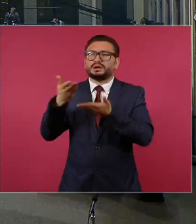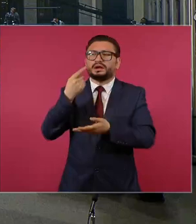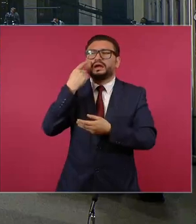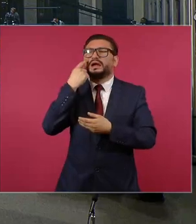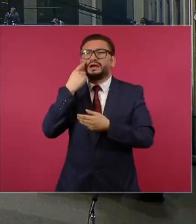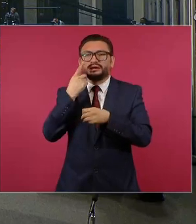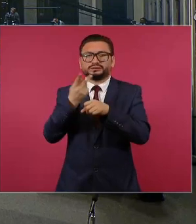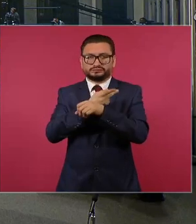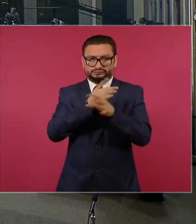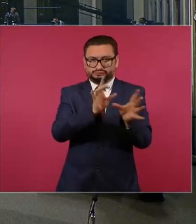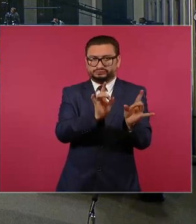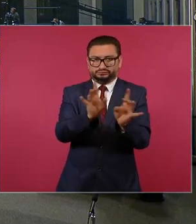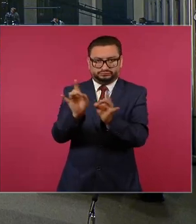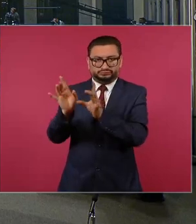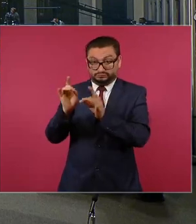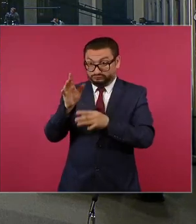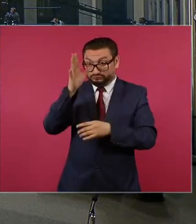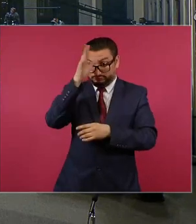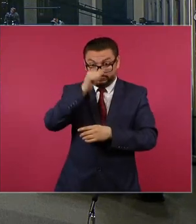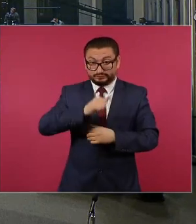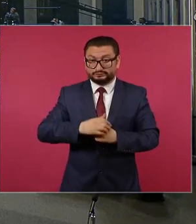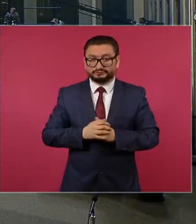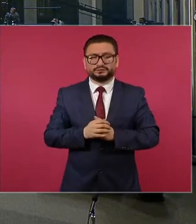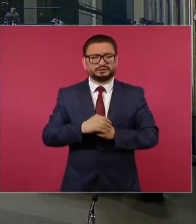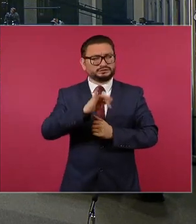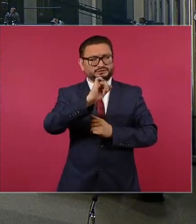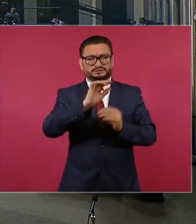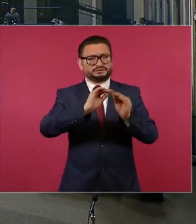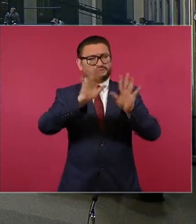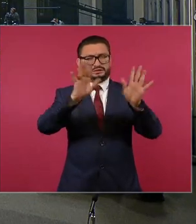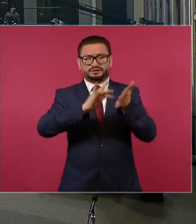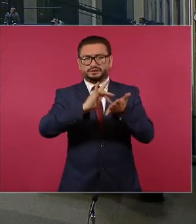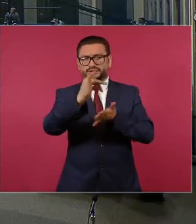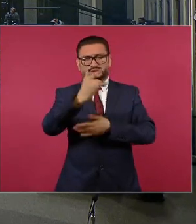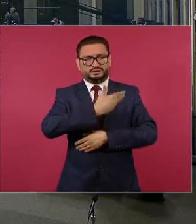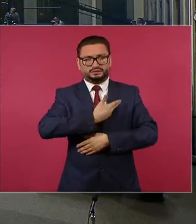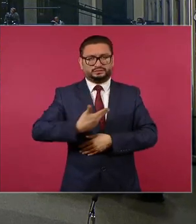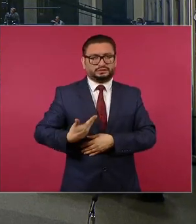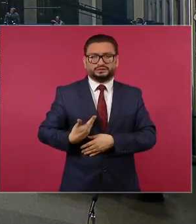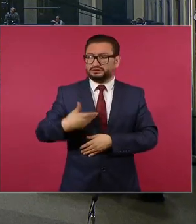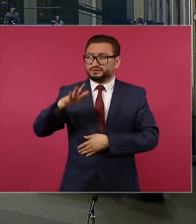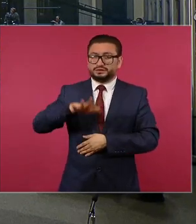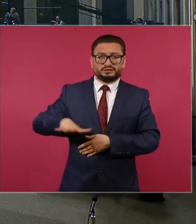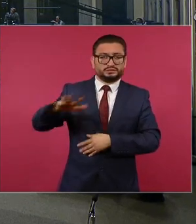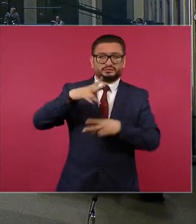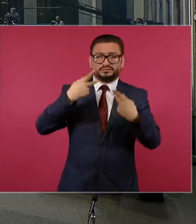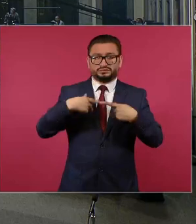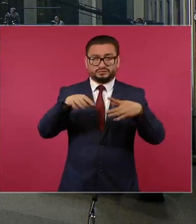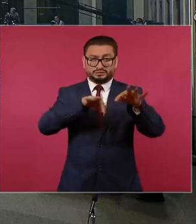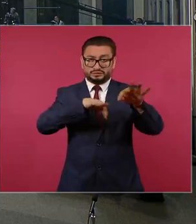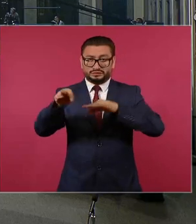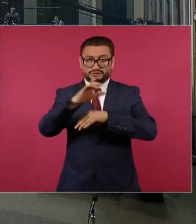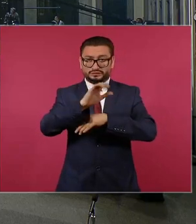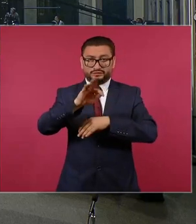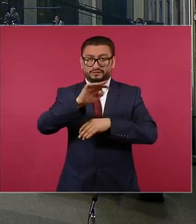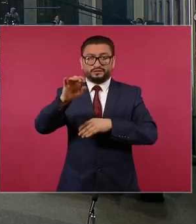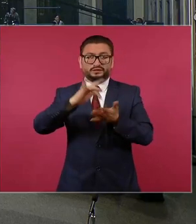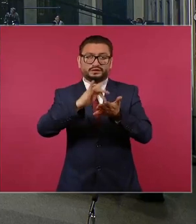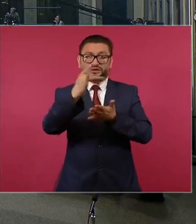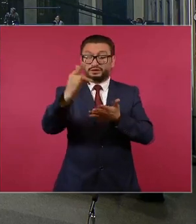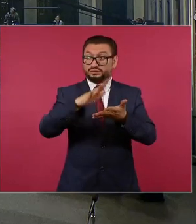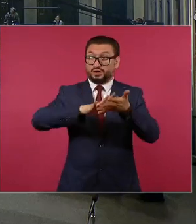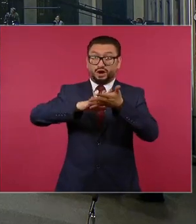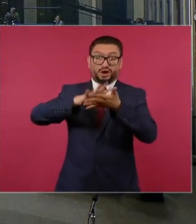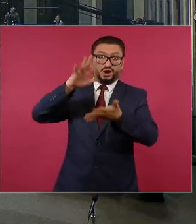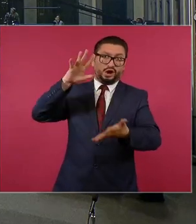la situación, si te parece. Claro que sí, gracias, presidente. A nombre de los trabajadores electricistas, no es la generalidad, pero